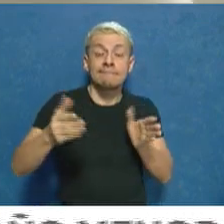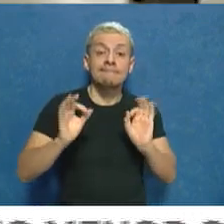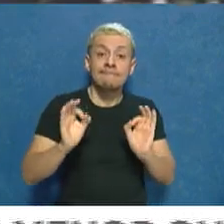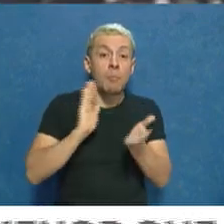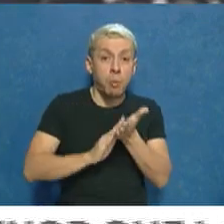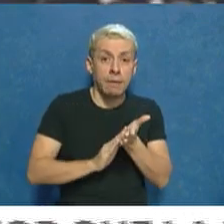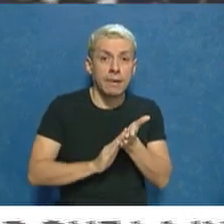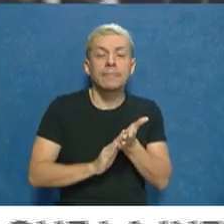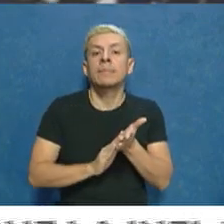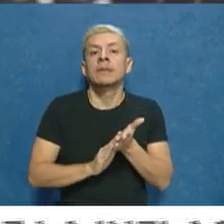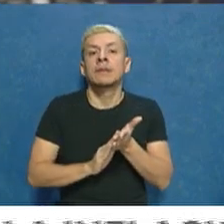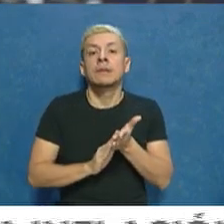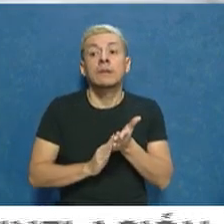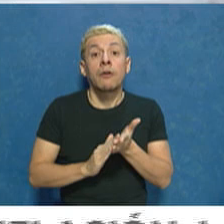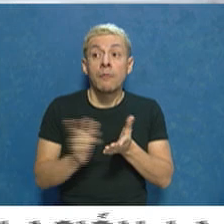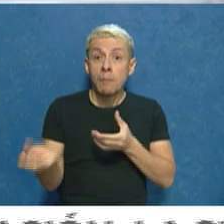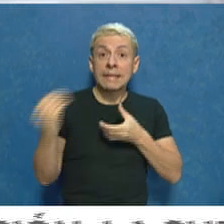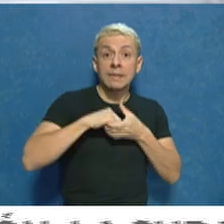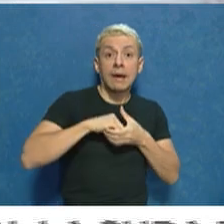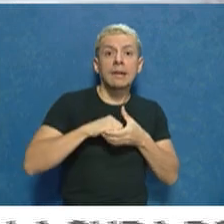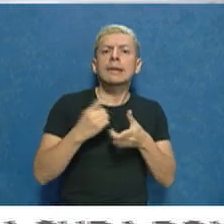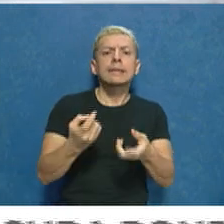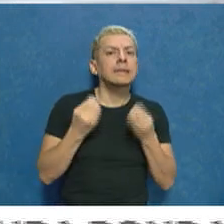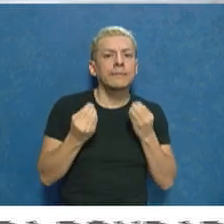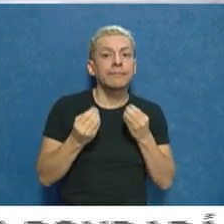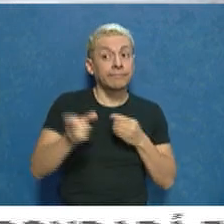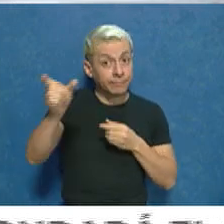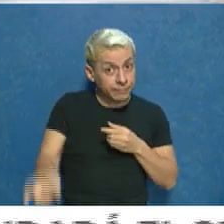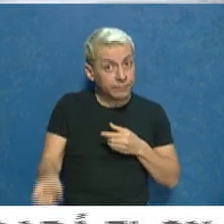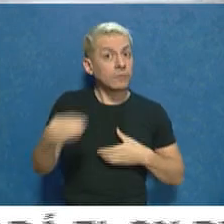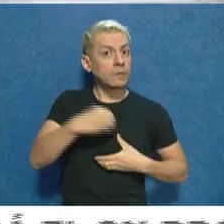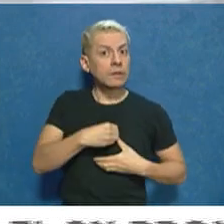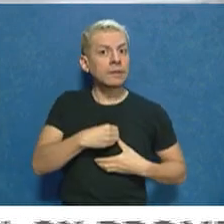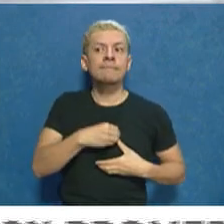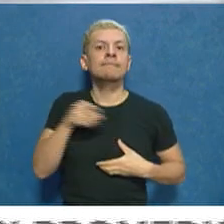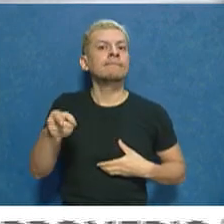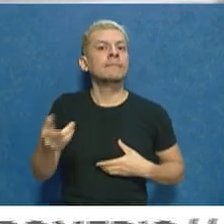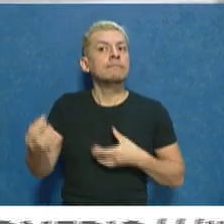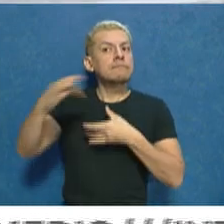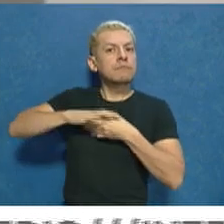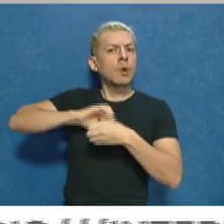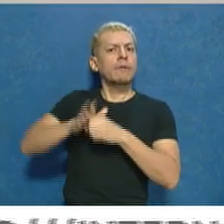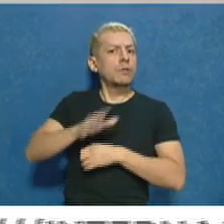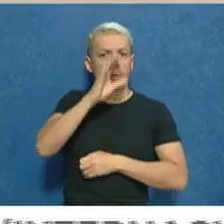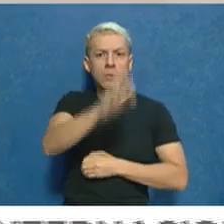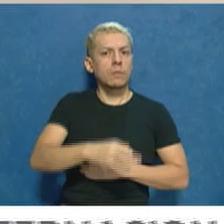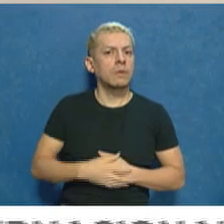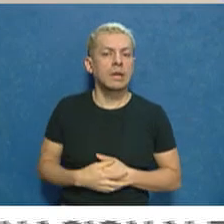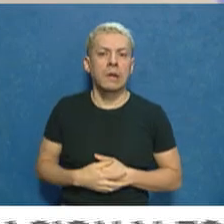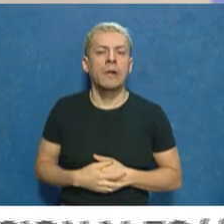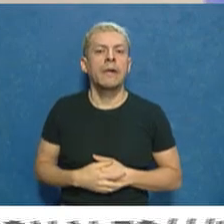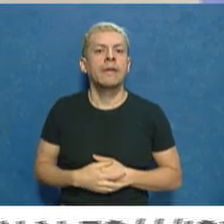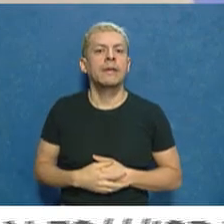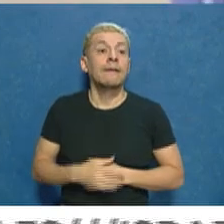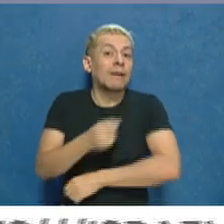ensayo. Uno de los requisitos para participar es que ese voluntario, Dani, no tiene que haber tenido COVID y tampoco que le